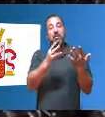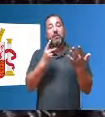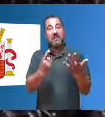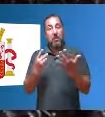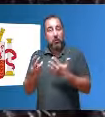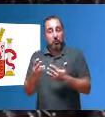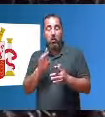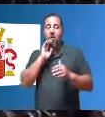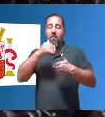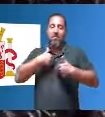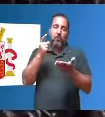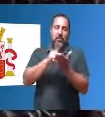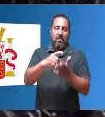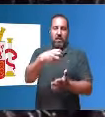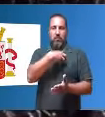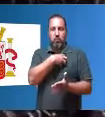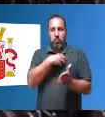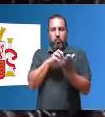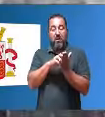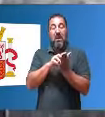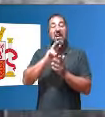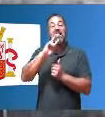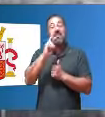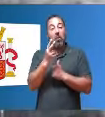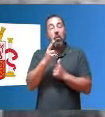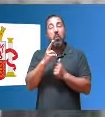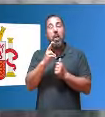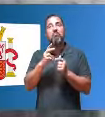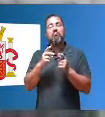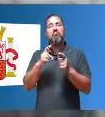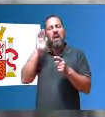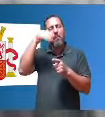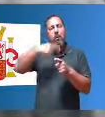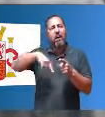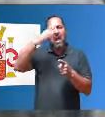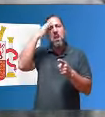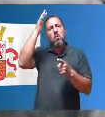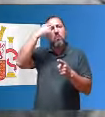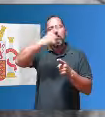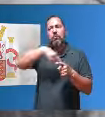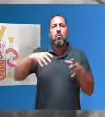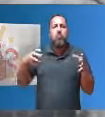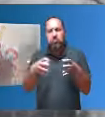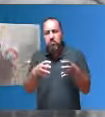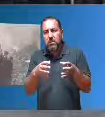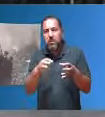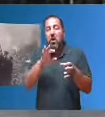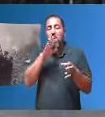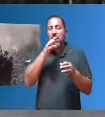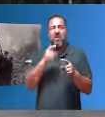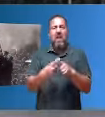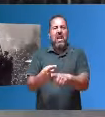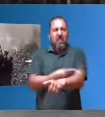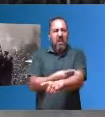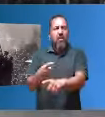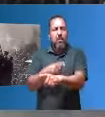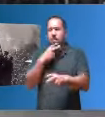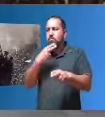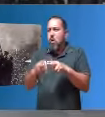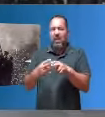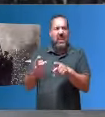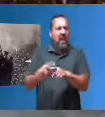República comenzó siendo una gran ilusión colectiva que se vio paralizada por la radicalización de la vida política. Al golpe de